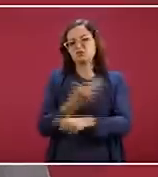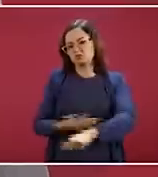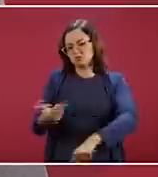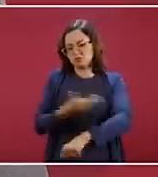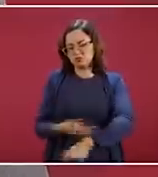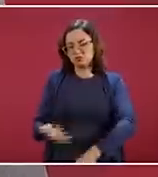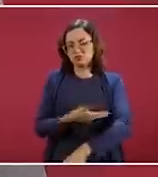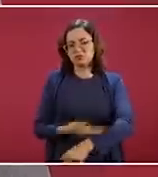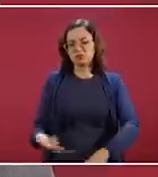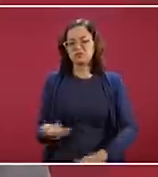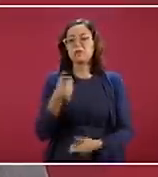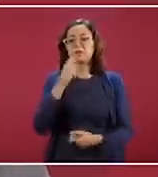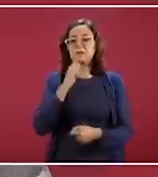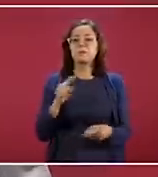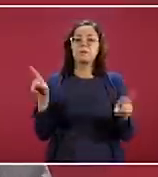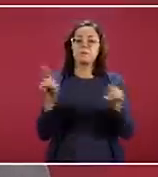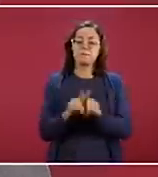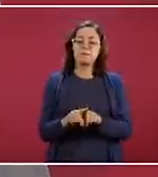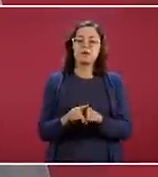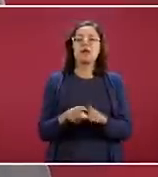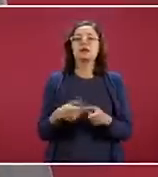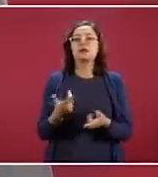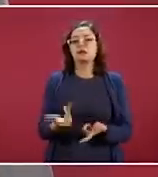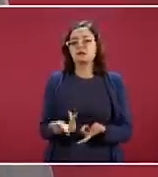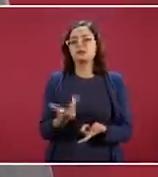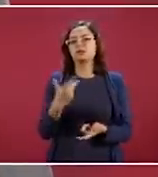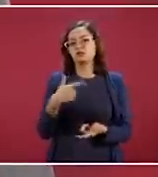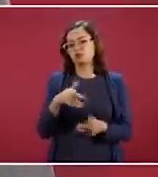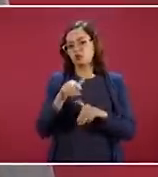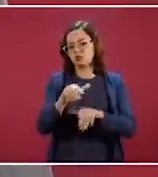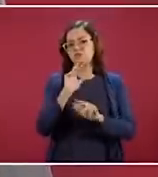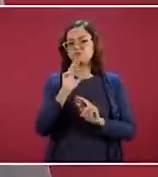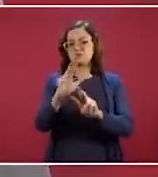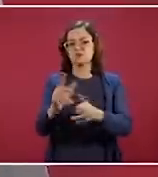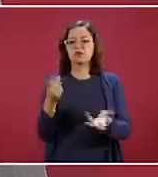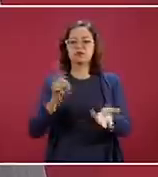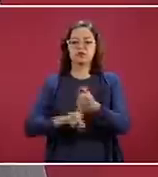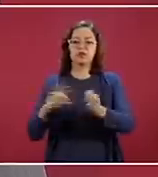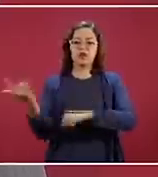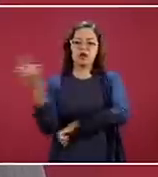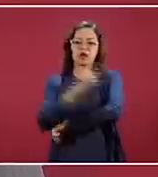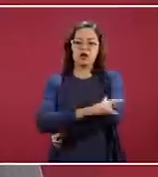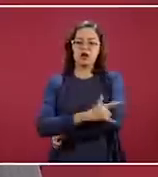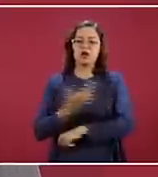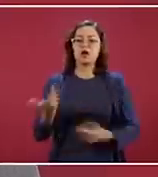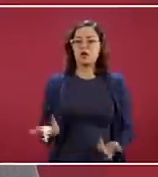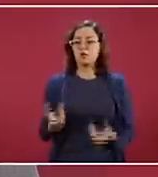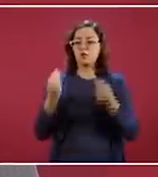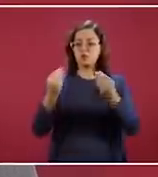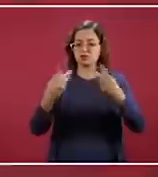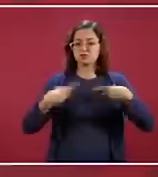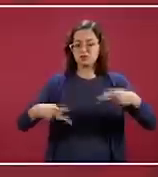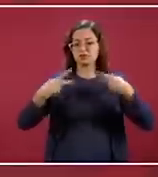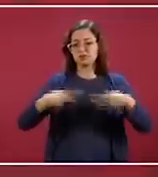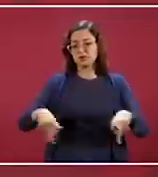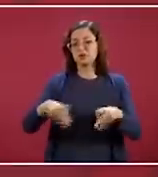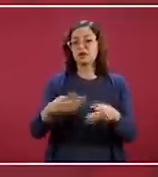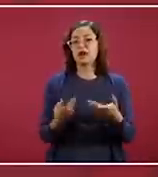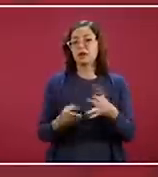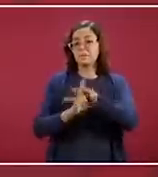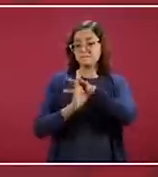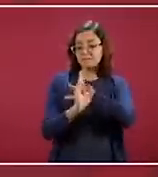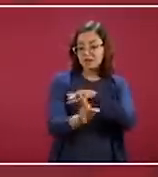esta también pregunta, la amplio porque en los aeropuertos estaba entrando mucho migrante irregular, que